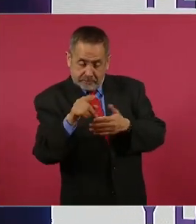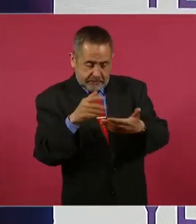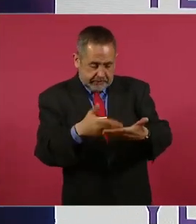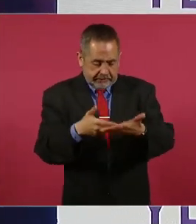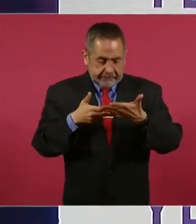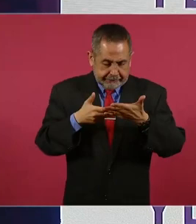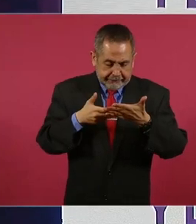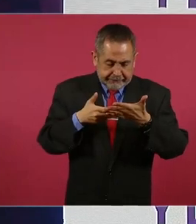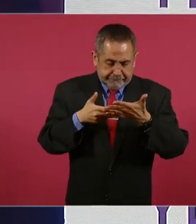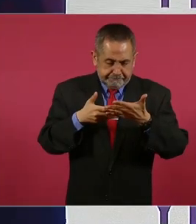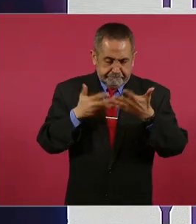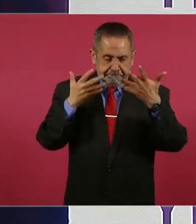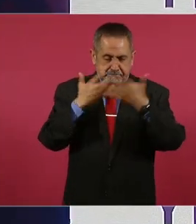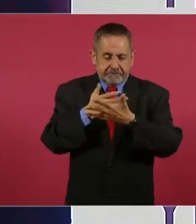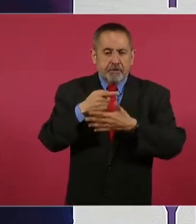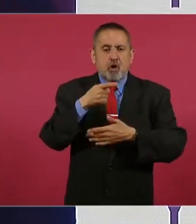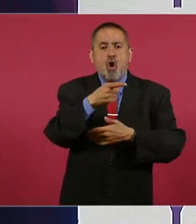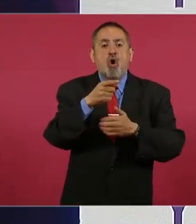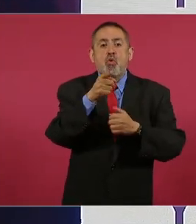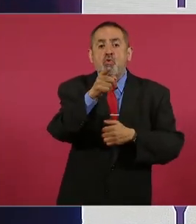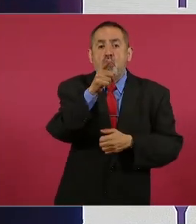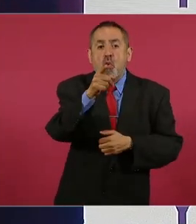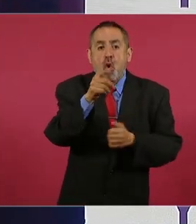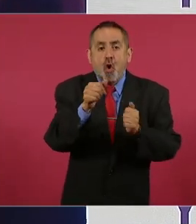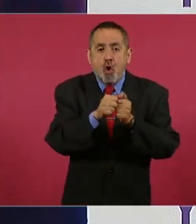puedas con humildad